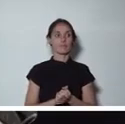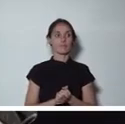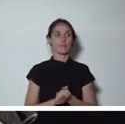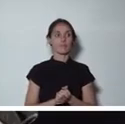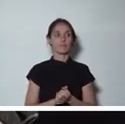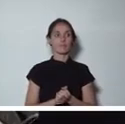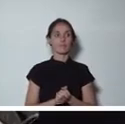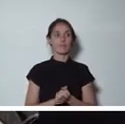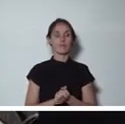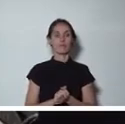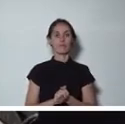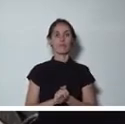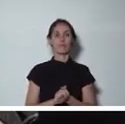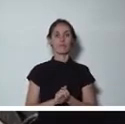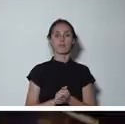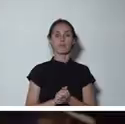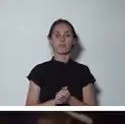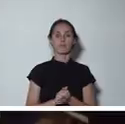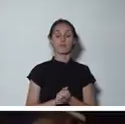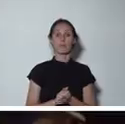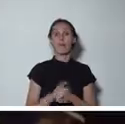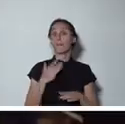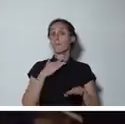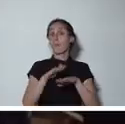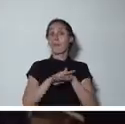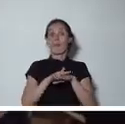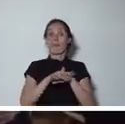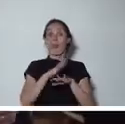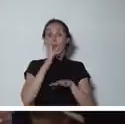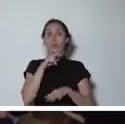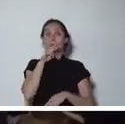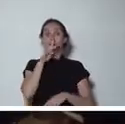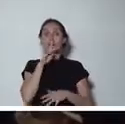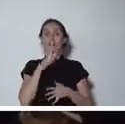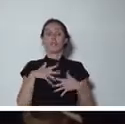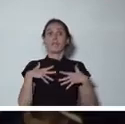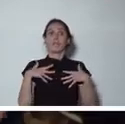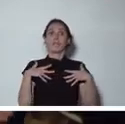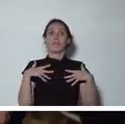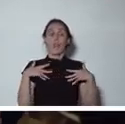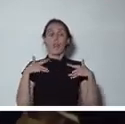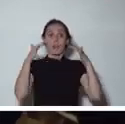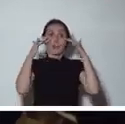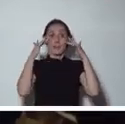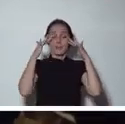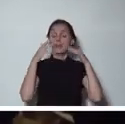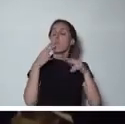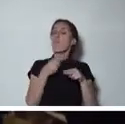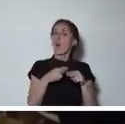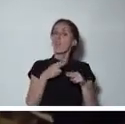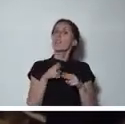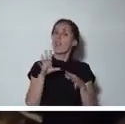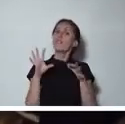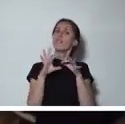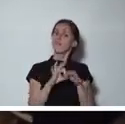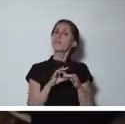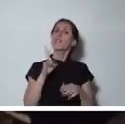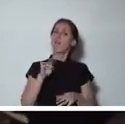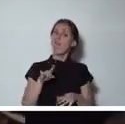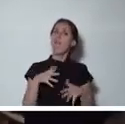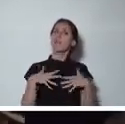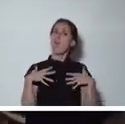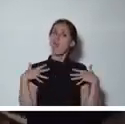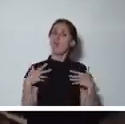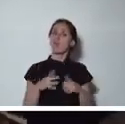e y perdonad por la emoción pero también la política va de eso y construimos muy cerca construimos muy